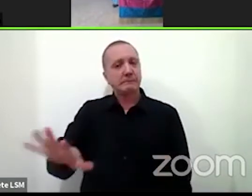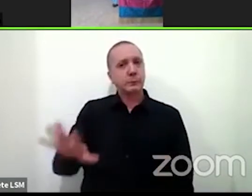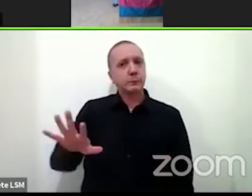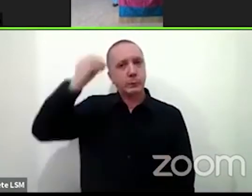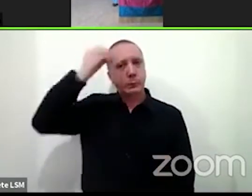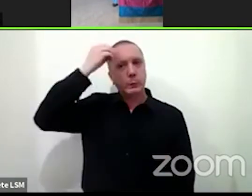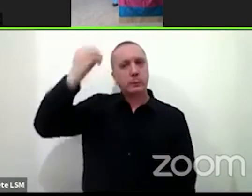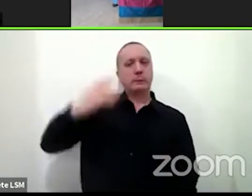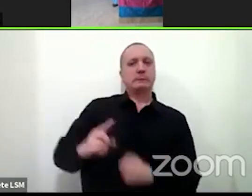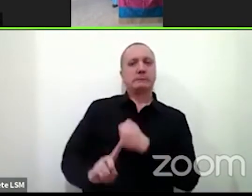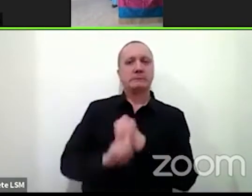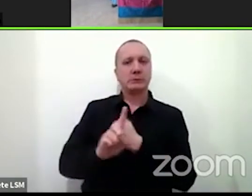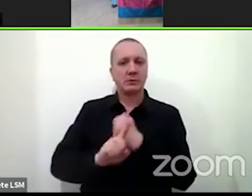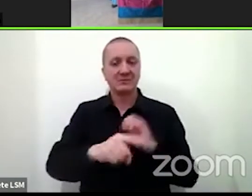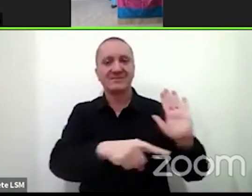negativo